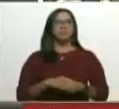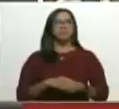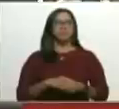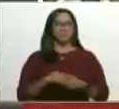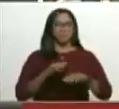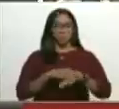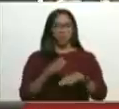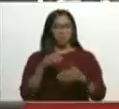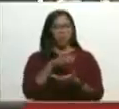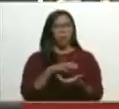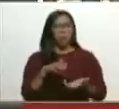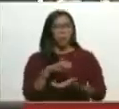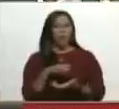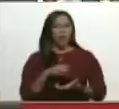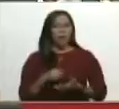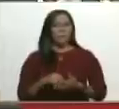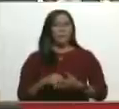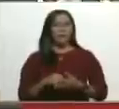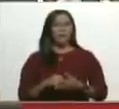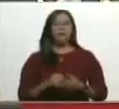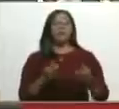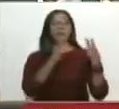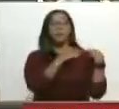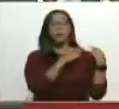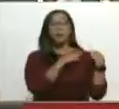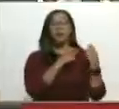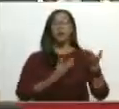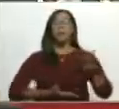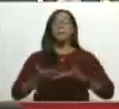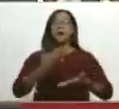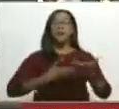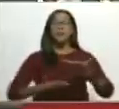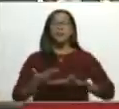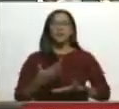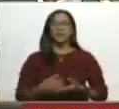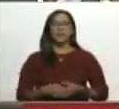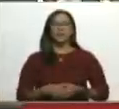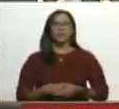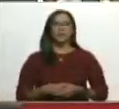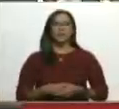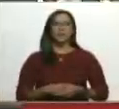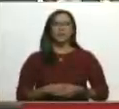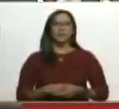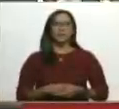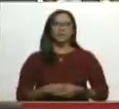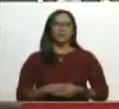Porque esto es un problema de responsabilidad compartida.